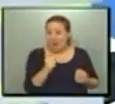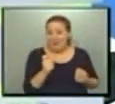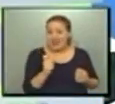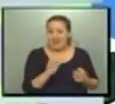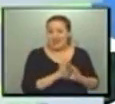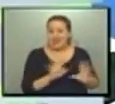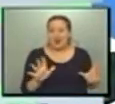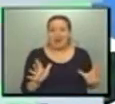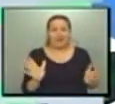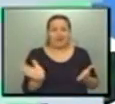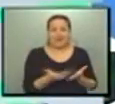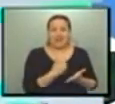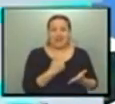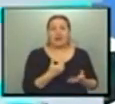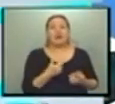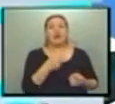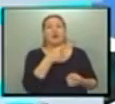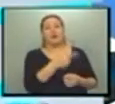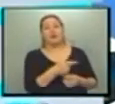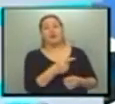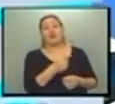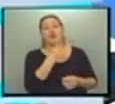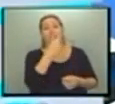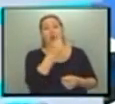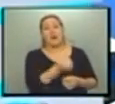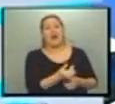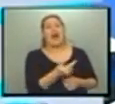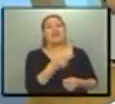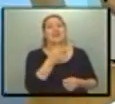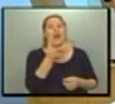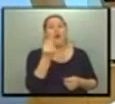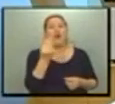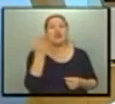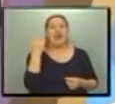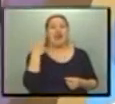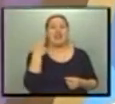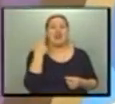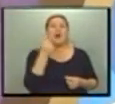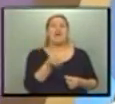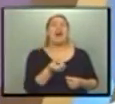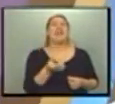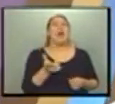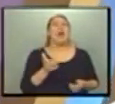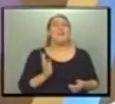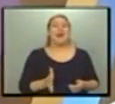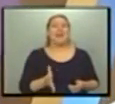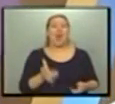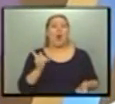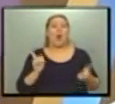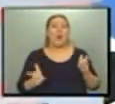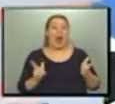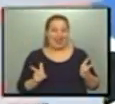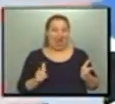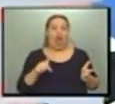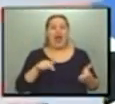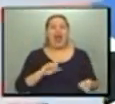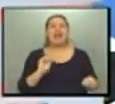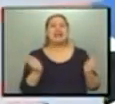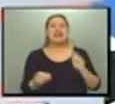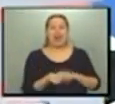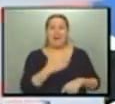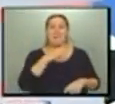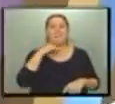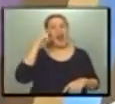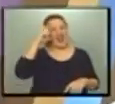Mariano, vos compraste la prenda cuando le decíamos vaquero. ¡Claro! Compraste un vaquero, después cambiando de nombre, seguís